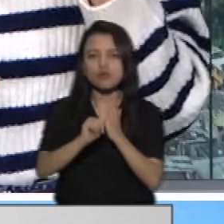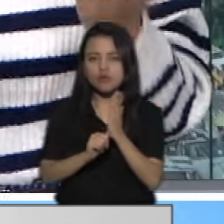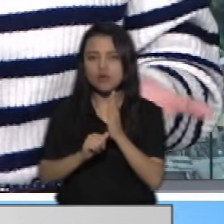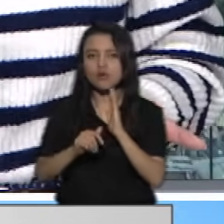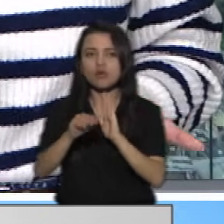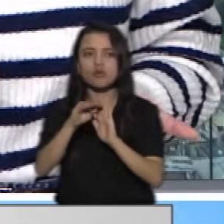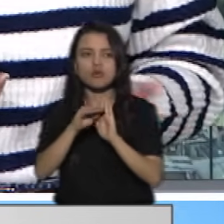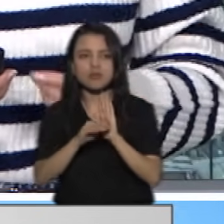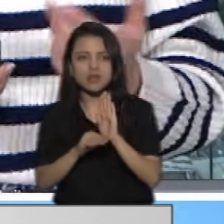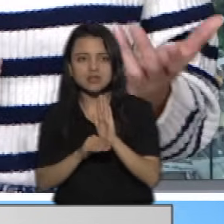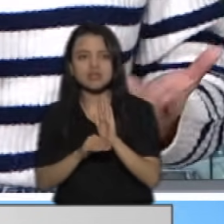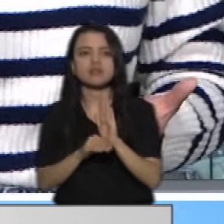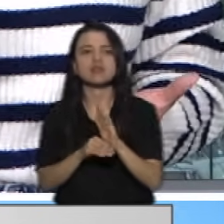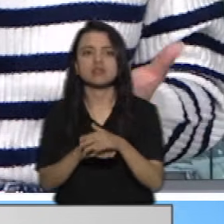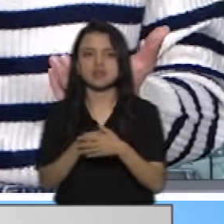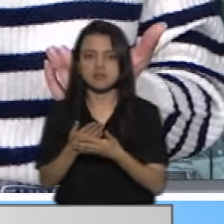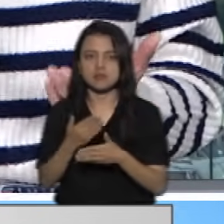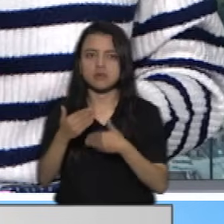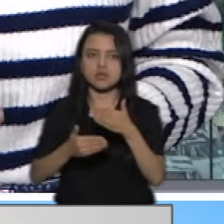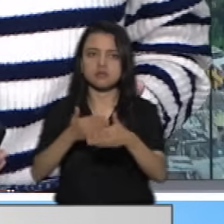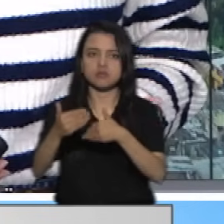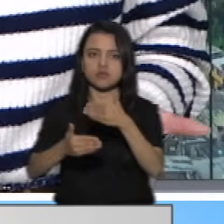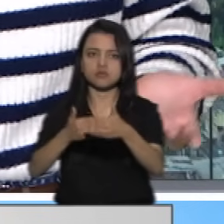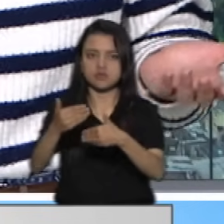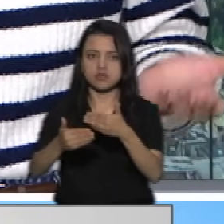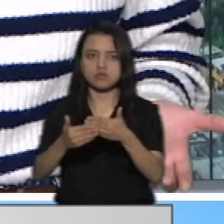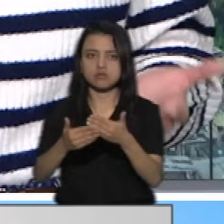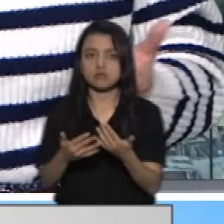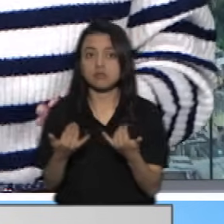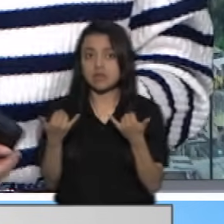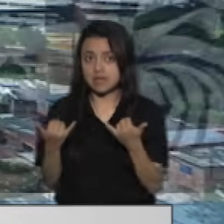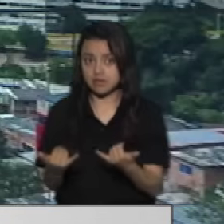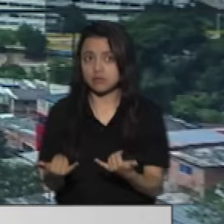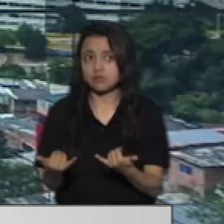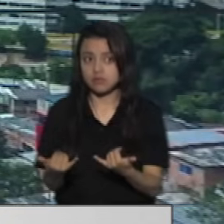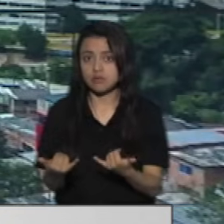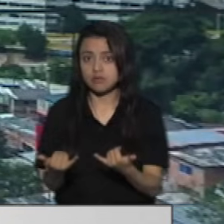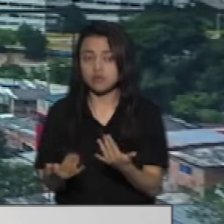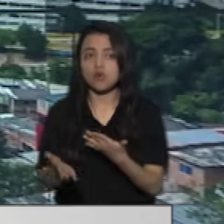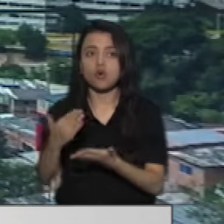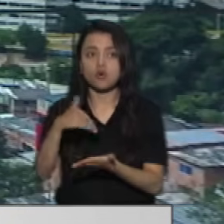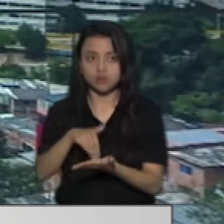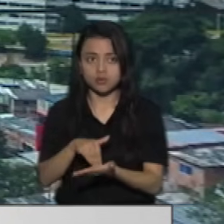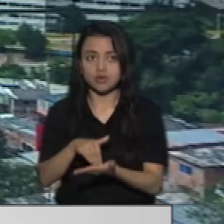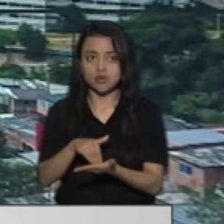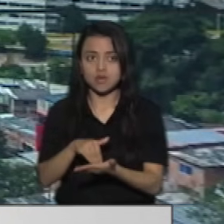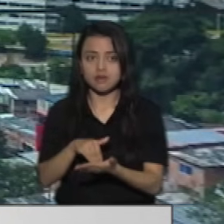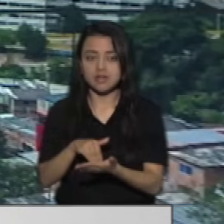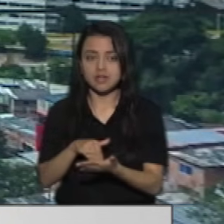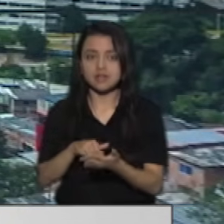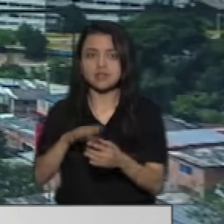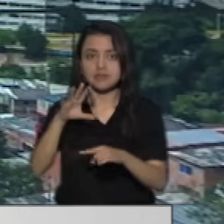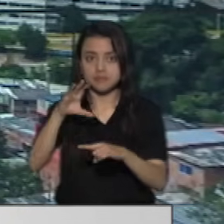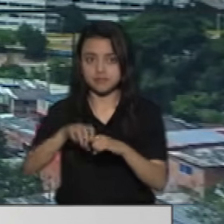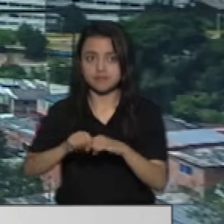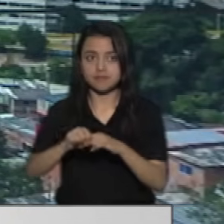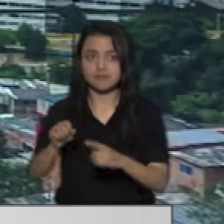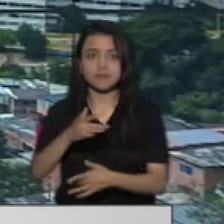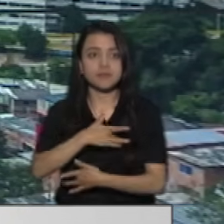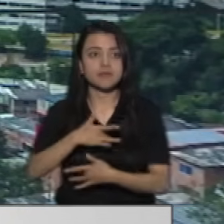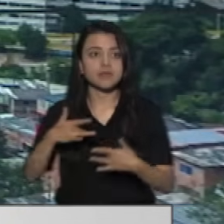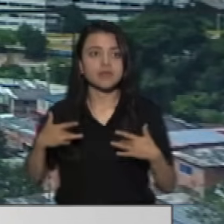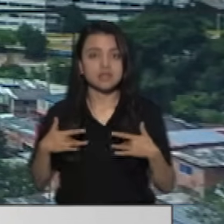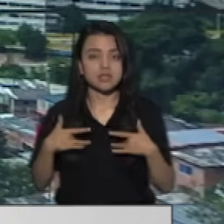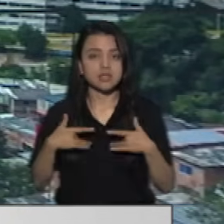que vengan desde el Estado para hacer ese proceso de contratación. Pues para hoy está citada nuevamente este proyecto de reforma a la salud en segundo